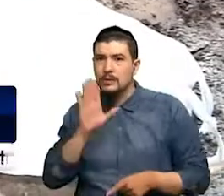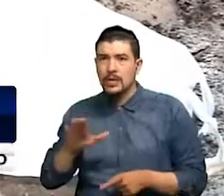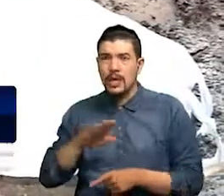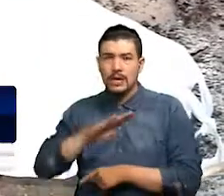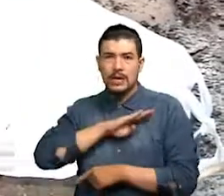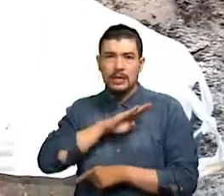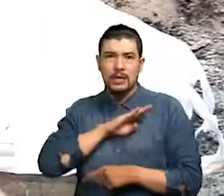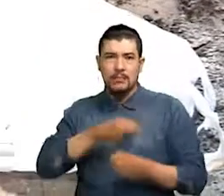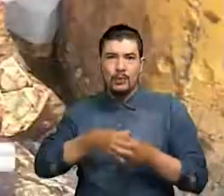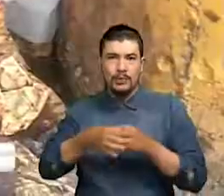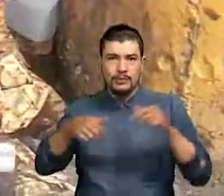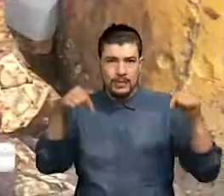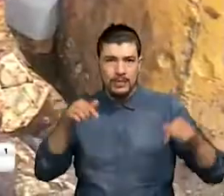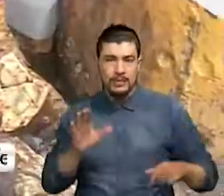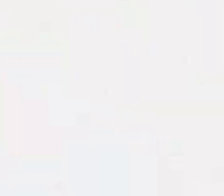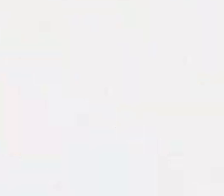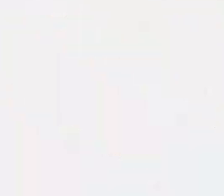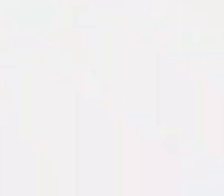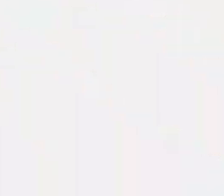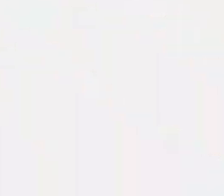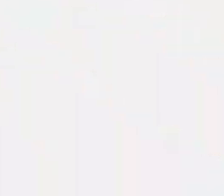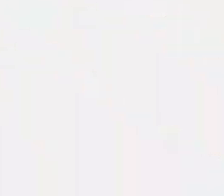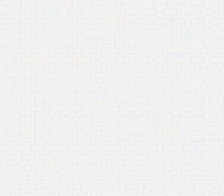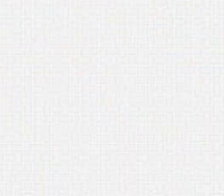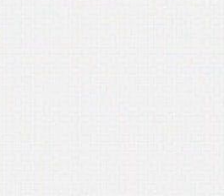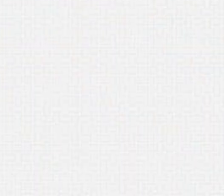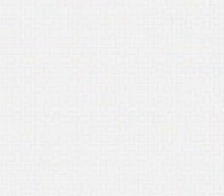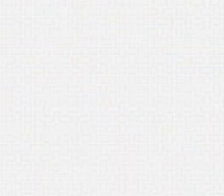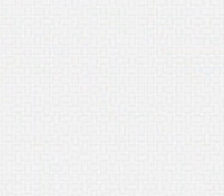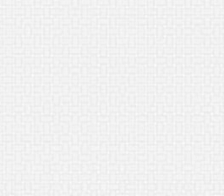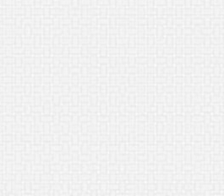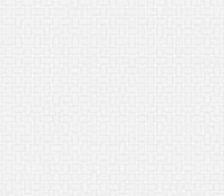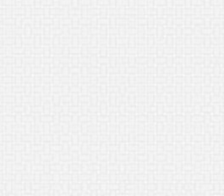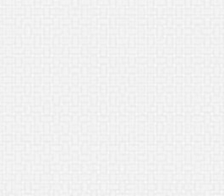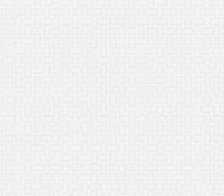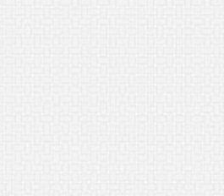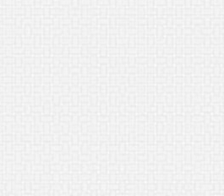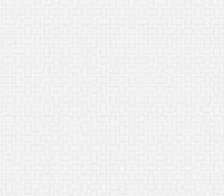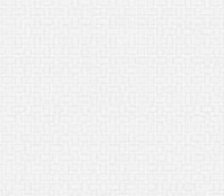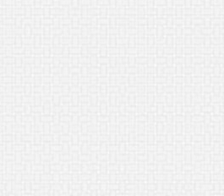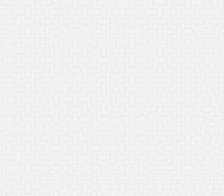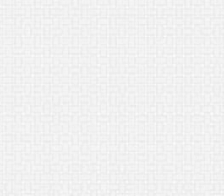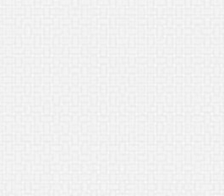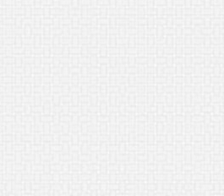municipal ganando punto com